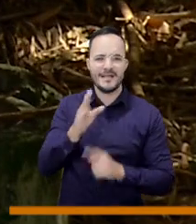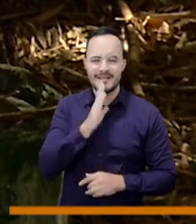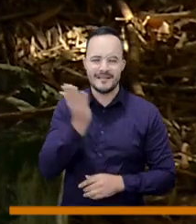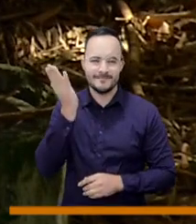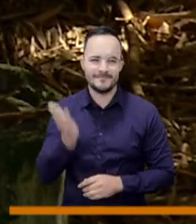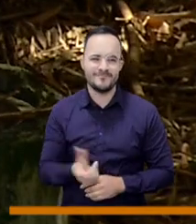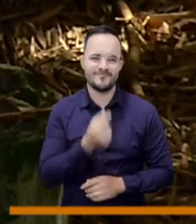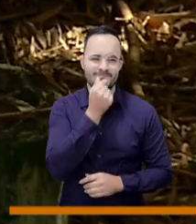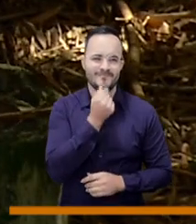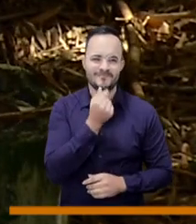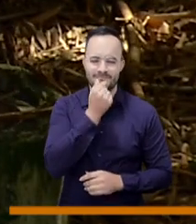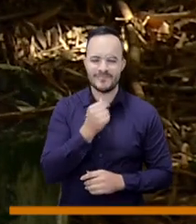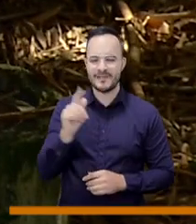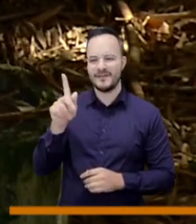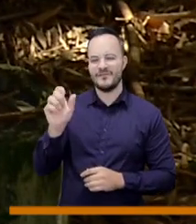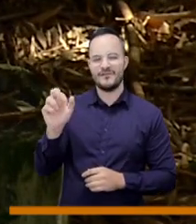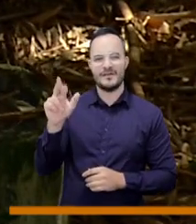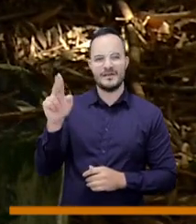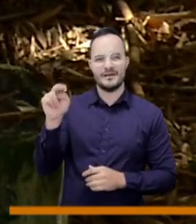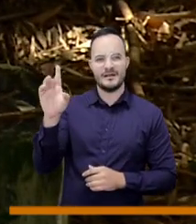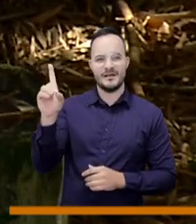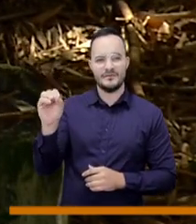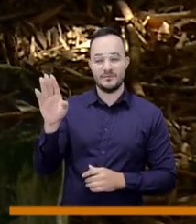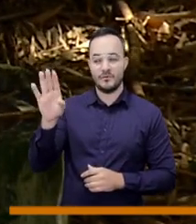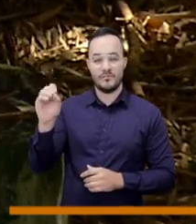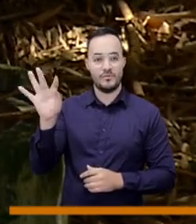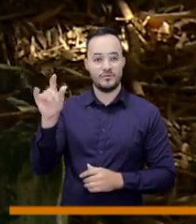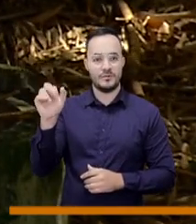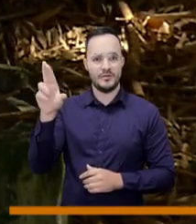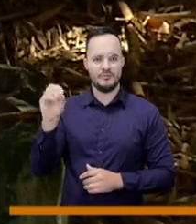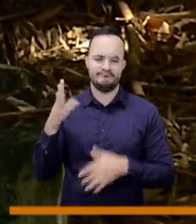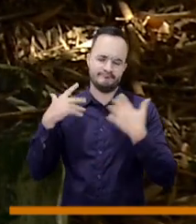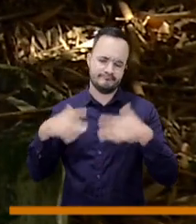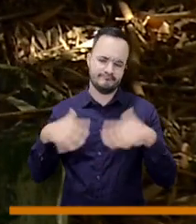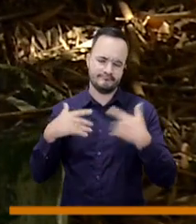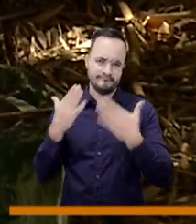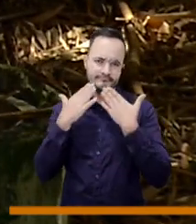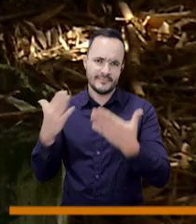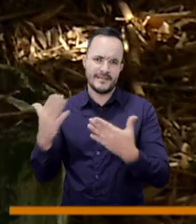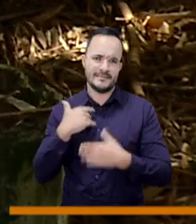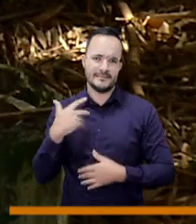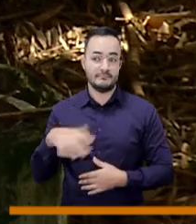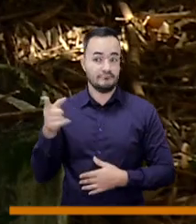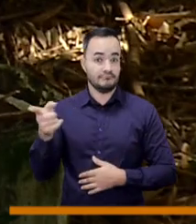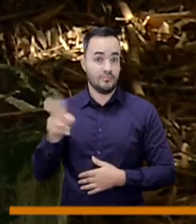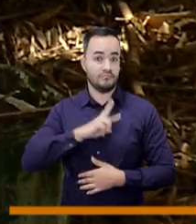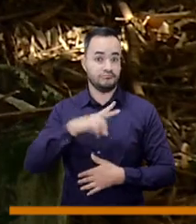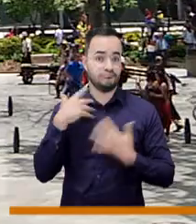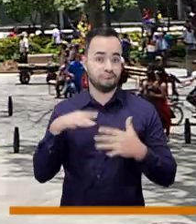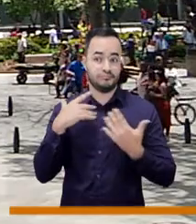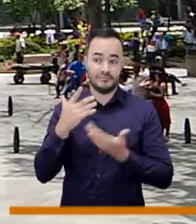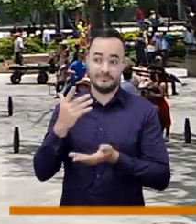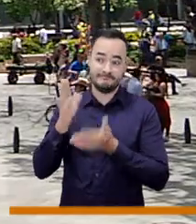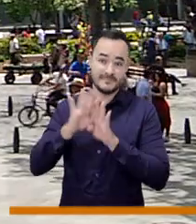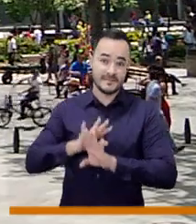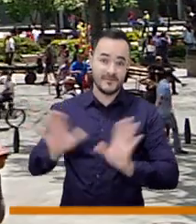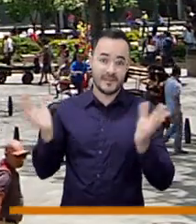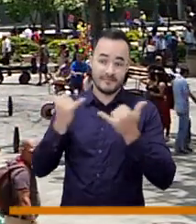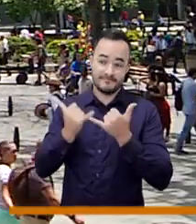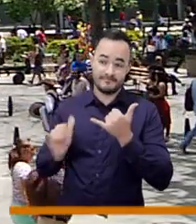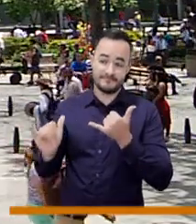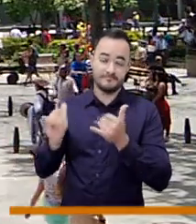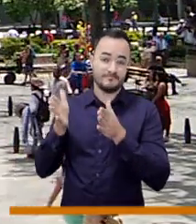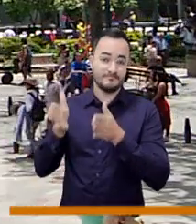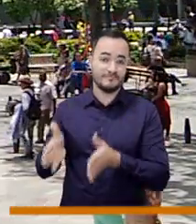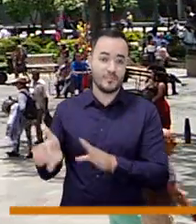Fernando Botero. Una despedida que nos ha emocionado porque nos ha puesto en el mapa del turismo cultural gracias